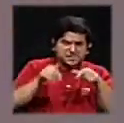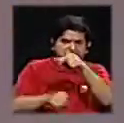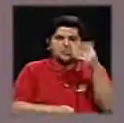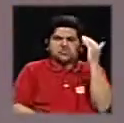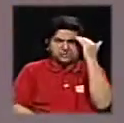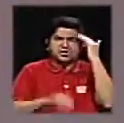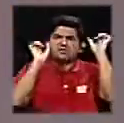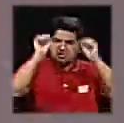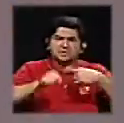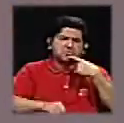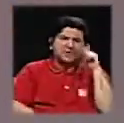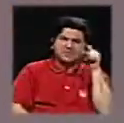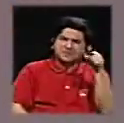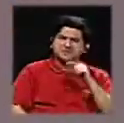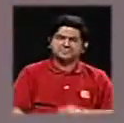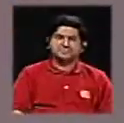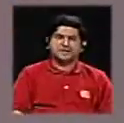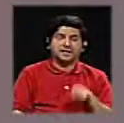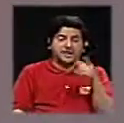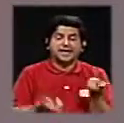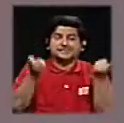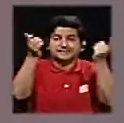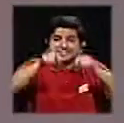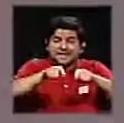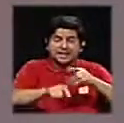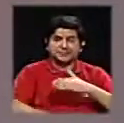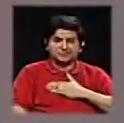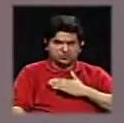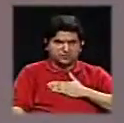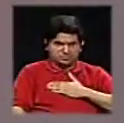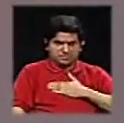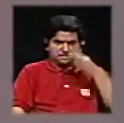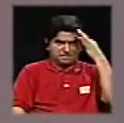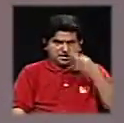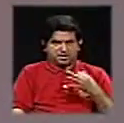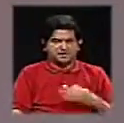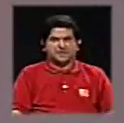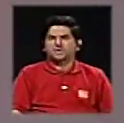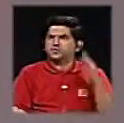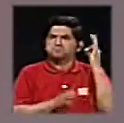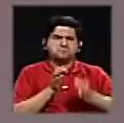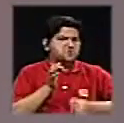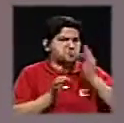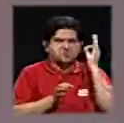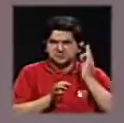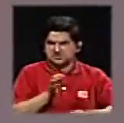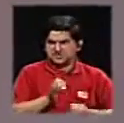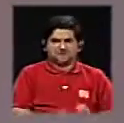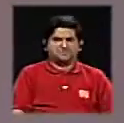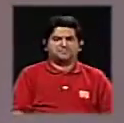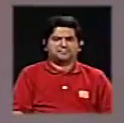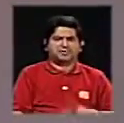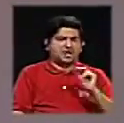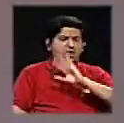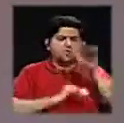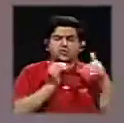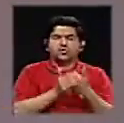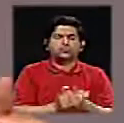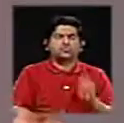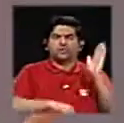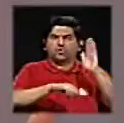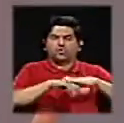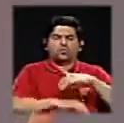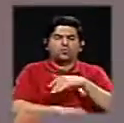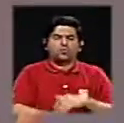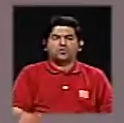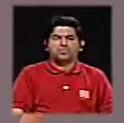determinar. Y en este caso en particular, a mí me parece que es muy sencillo no echarle toda la naturaleza, sino una